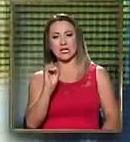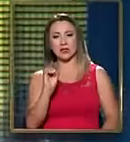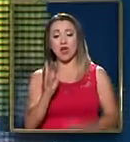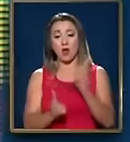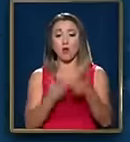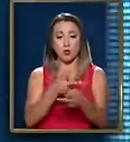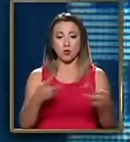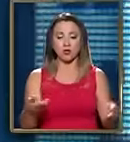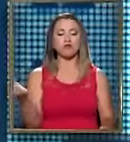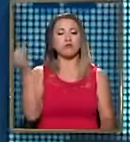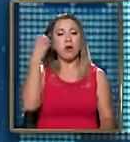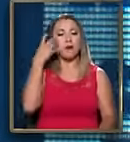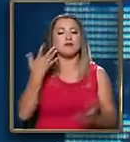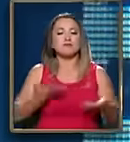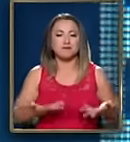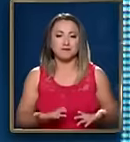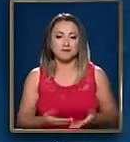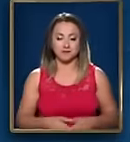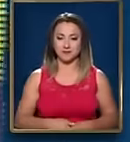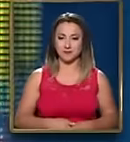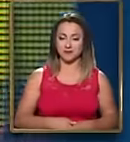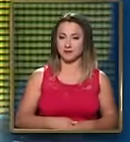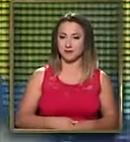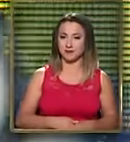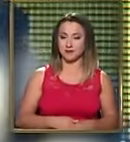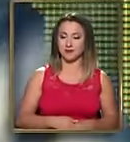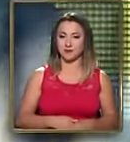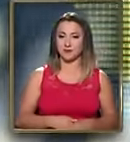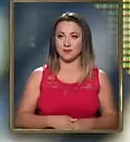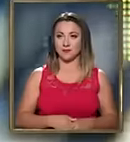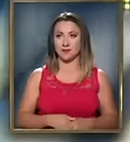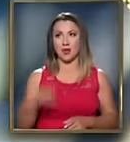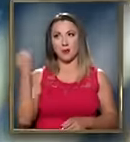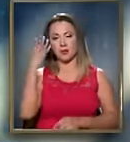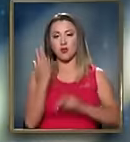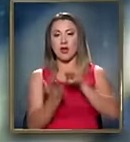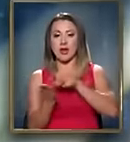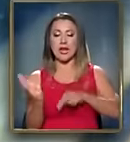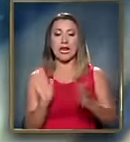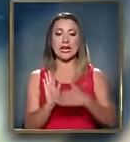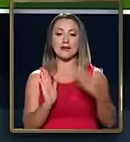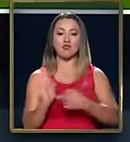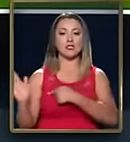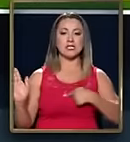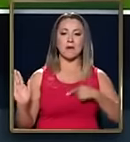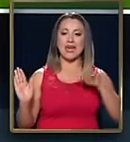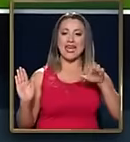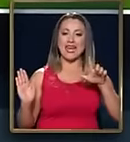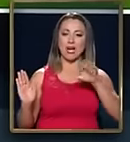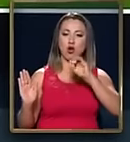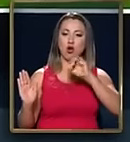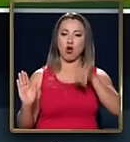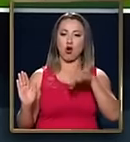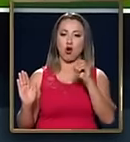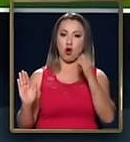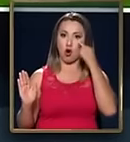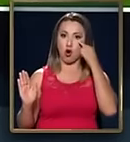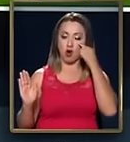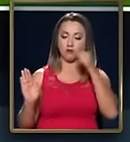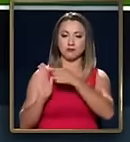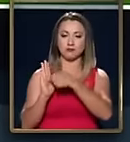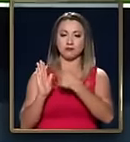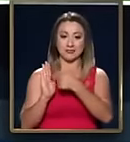ustedes aprendieron a leer con un libro que se llamaba El Ojo, cuando